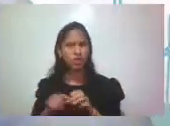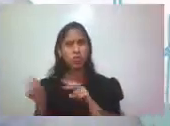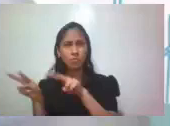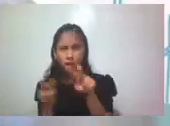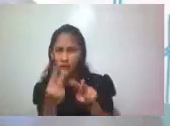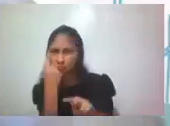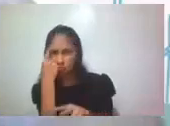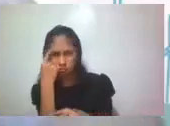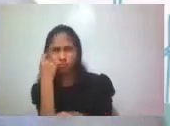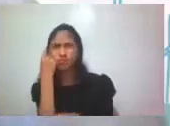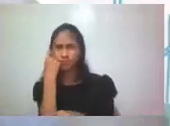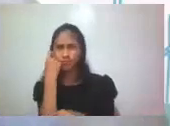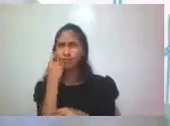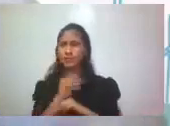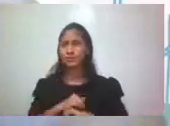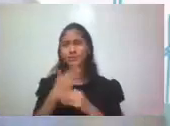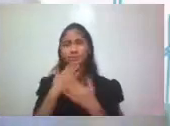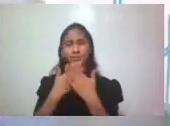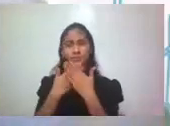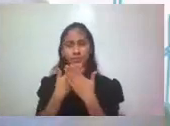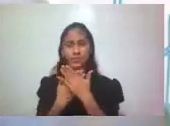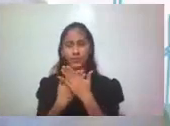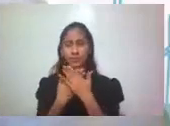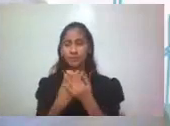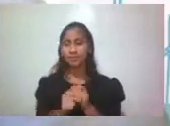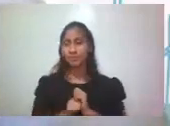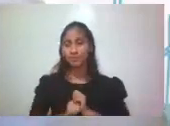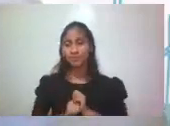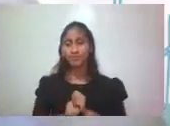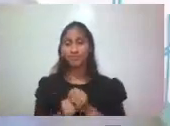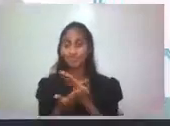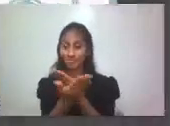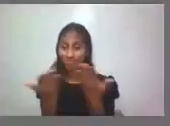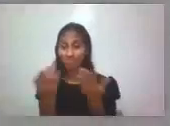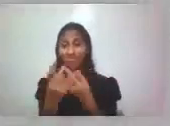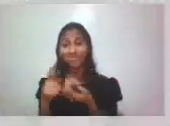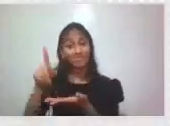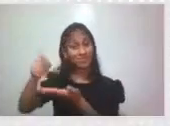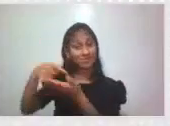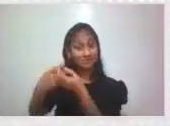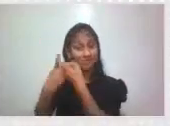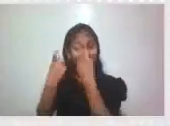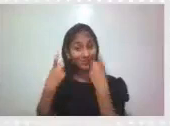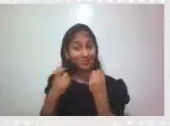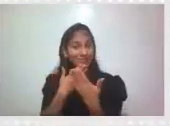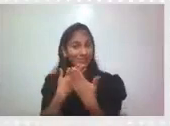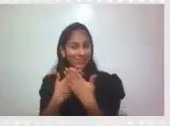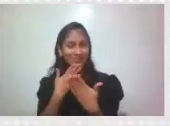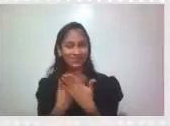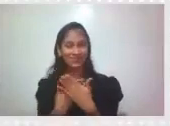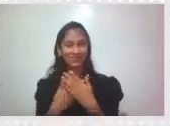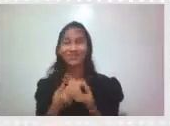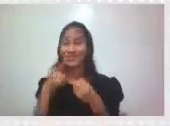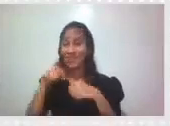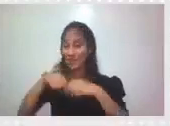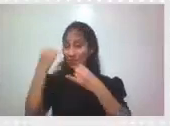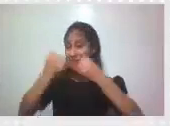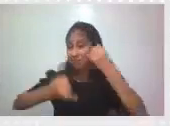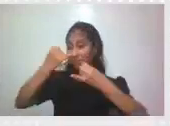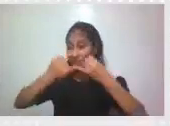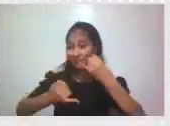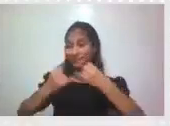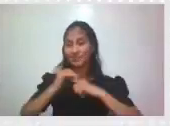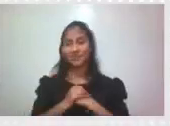efectiva. Les agradecemos mucho por sus preguntas. Creo que con eso llegamos al final de nuestro